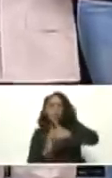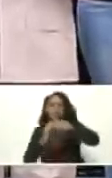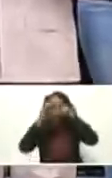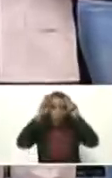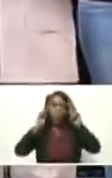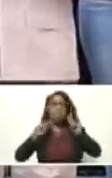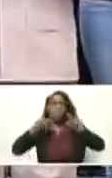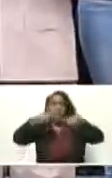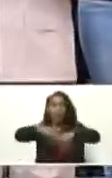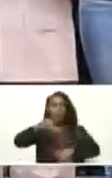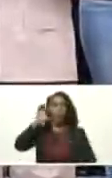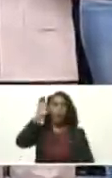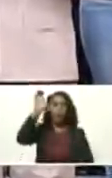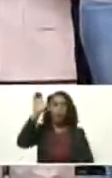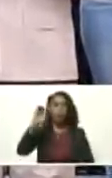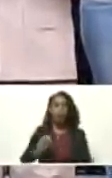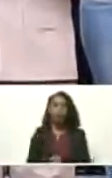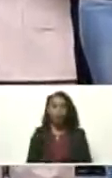patria.